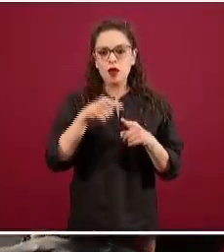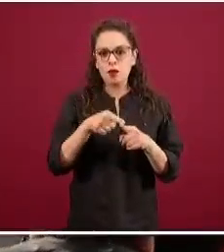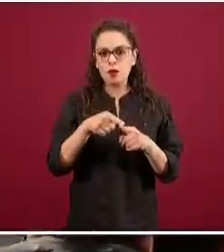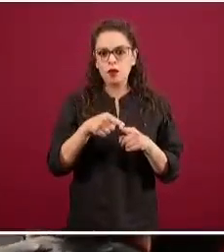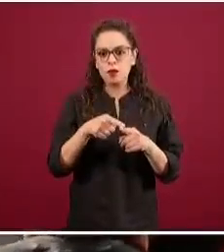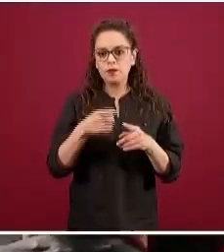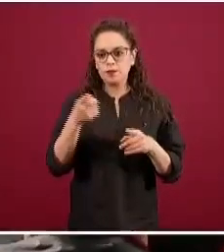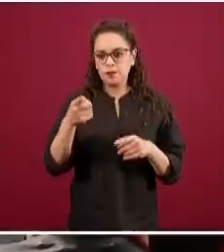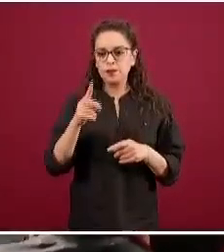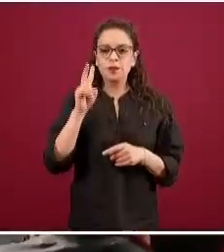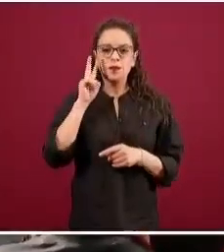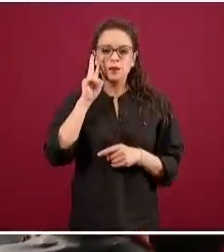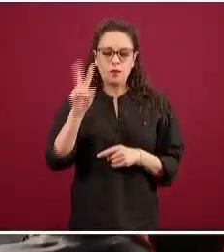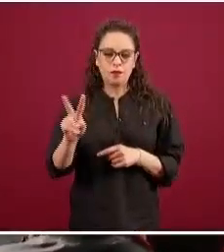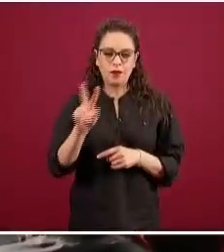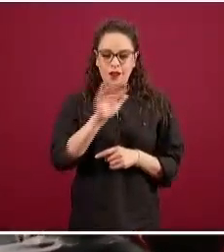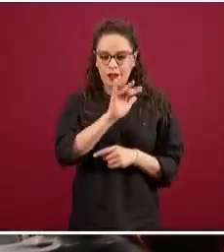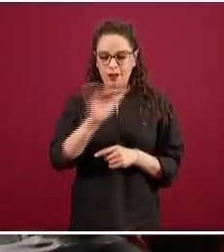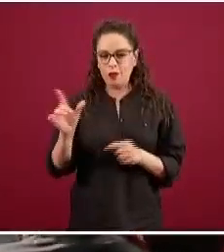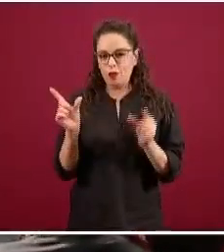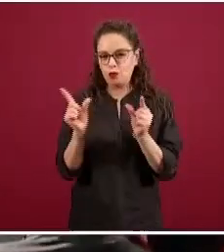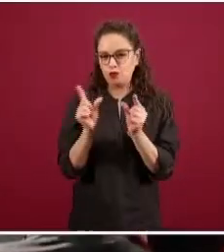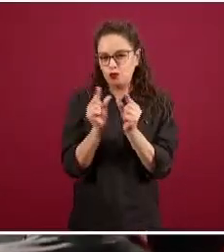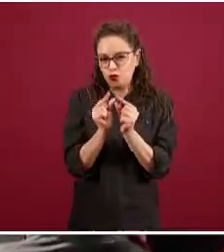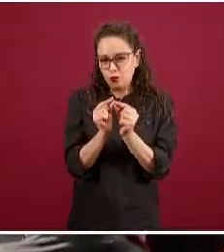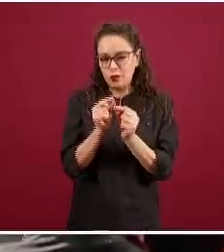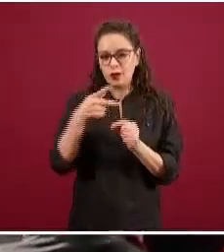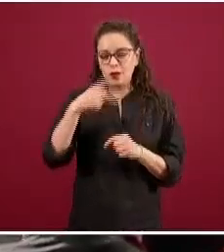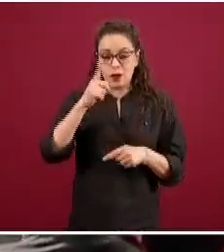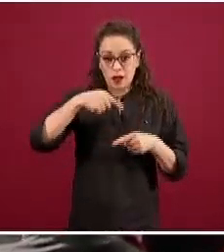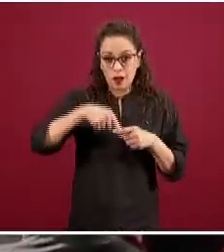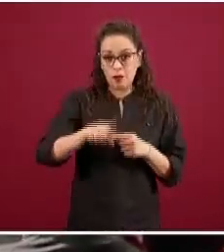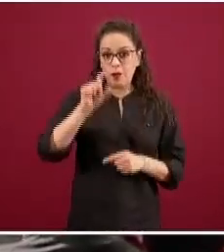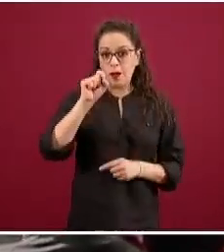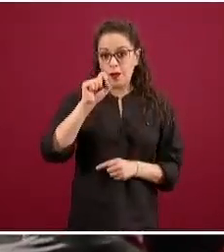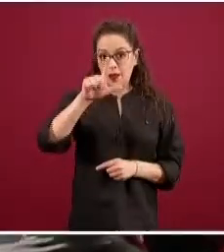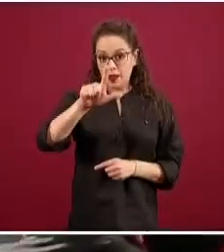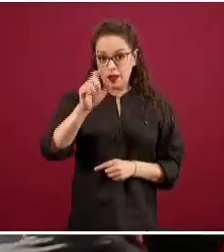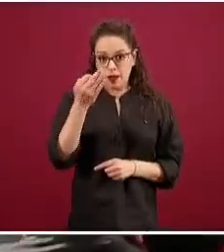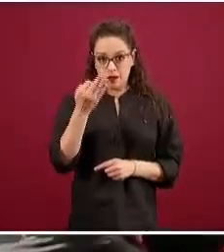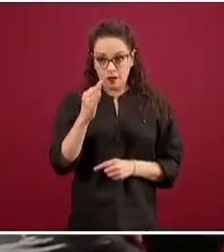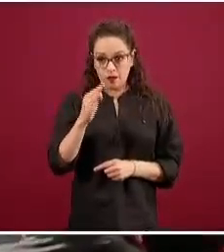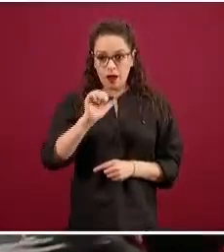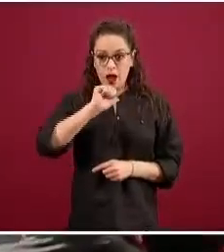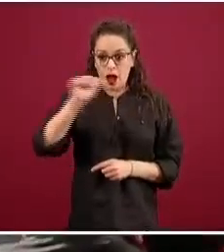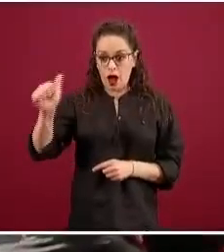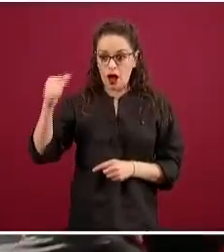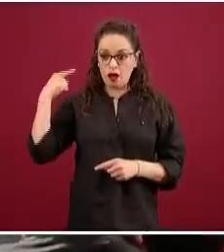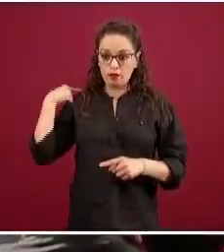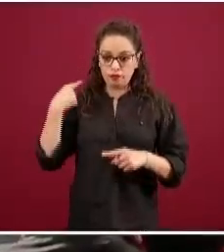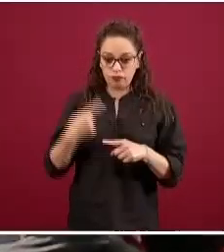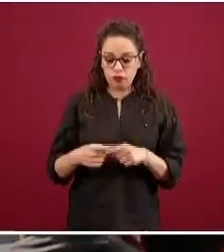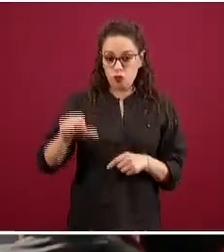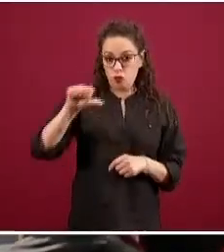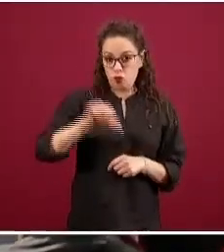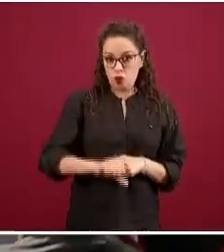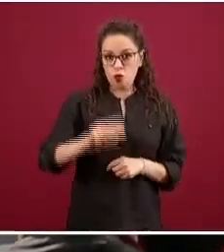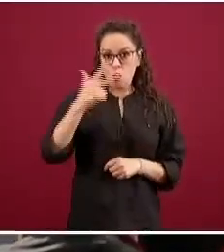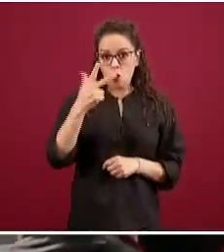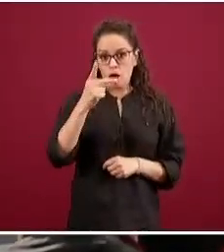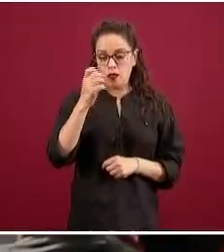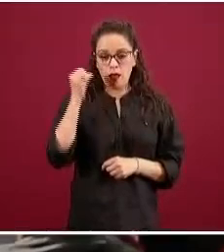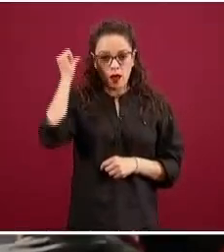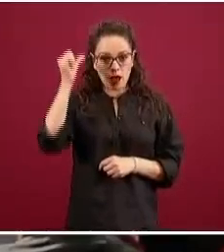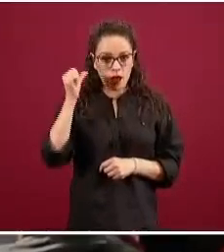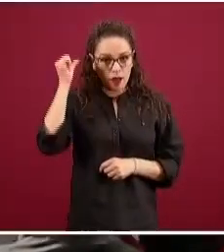pequeñita la letra, pero son los días que empezaron el 27 de febrero y hasta la fecha de hoy, 8 de abril, y